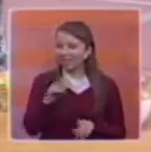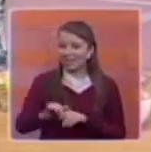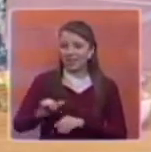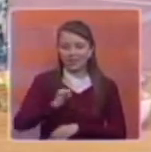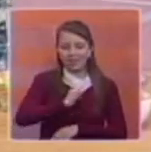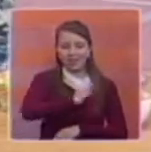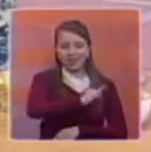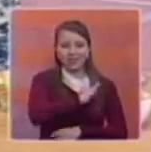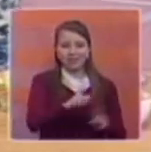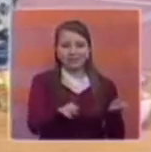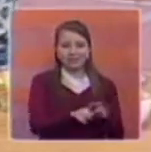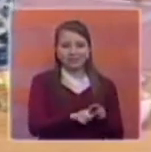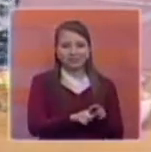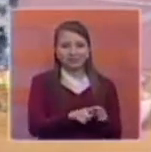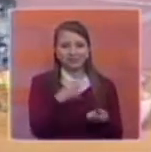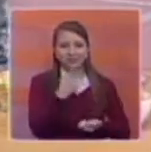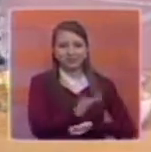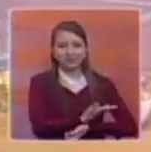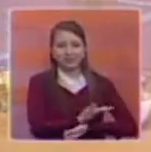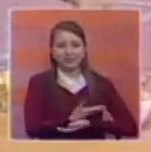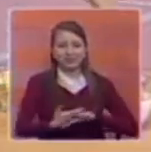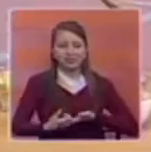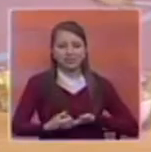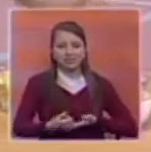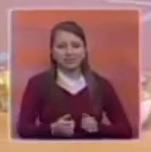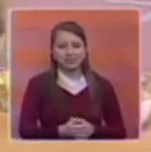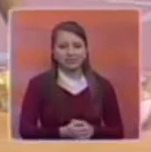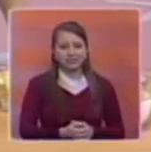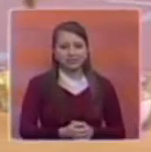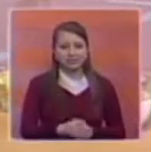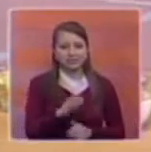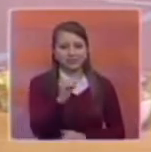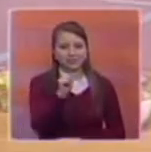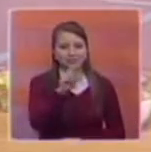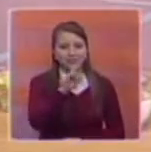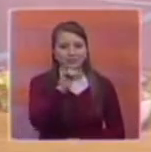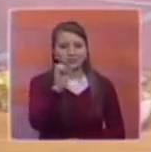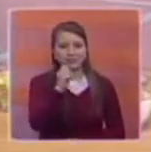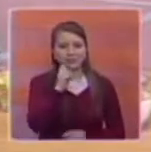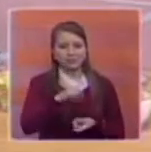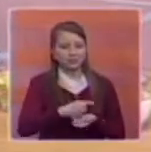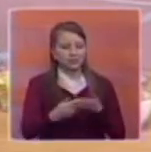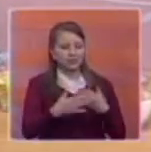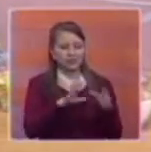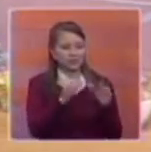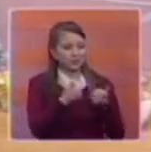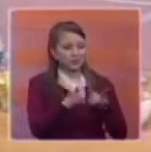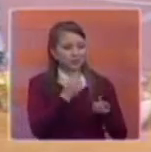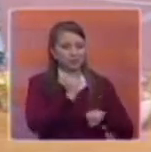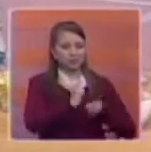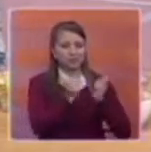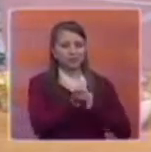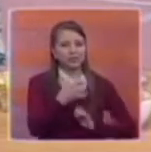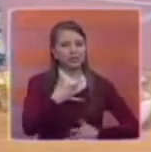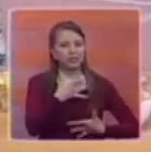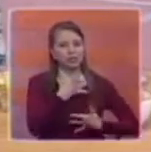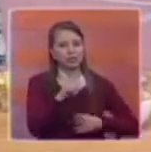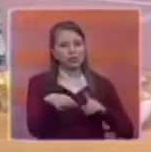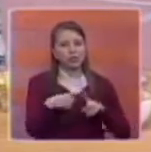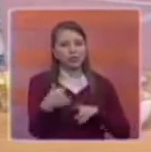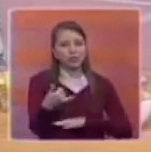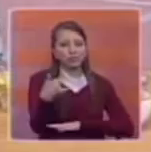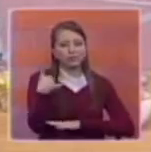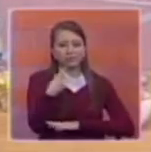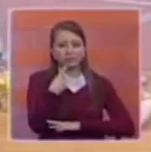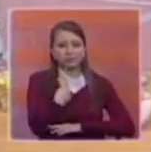entonces ya cambiaste un pollo cremoso al curry, pues la cambiaste el nombre del plato. Pues me parece perfecto, Gardenia. Eso es lo que a mí me encanta cuando la gente me llama y me